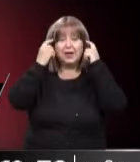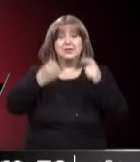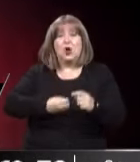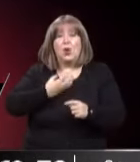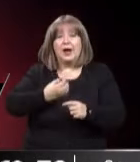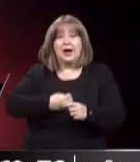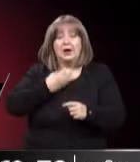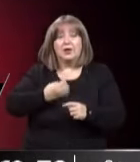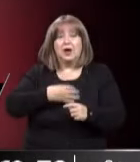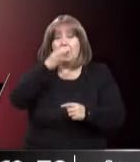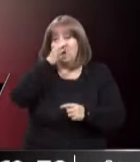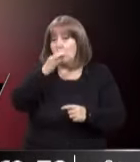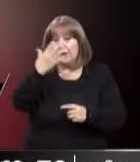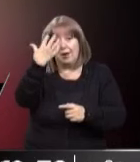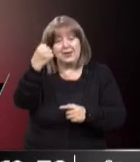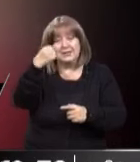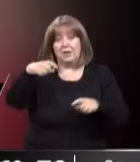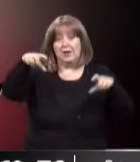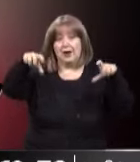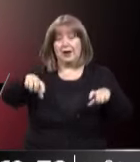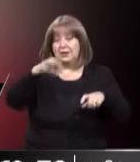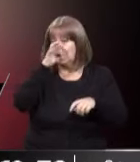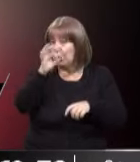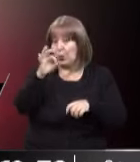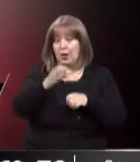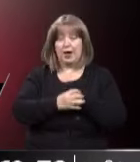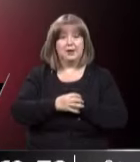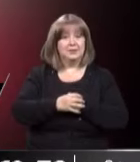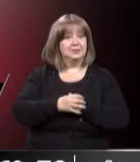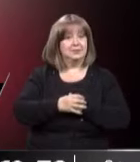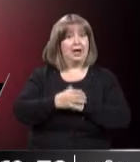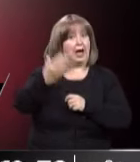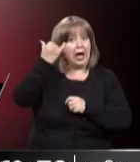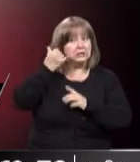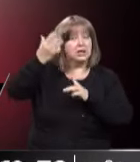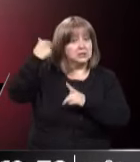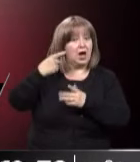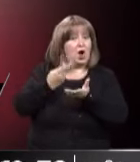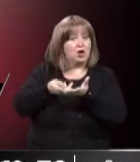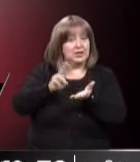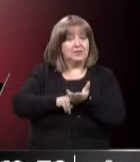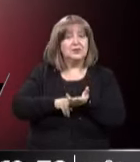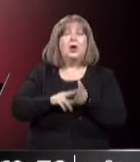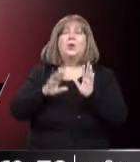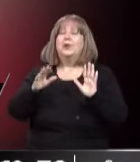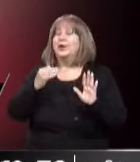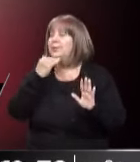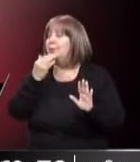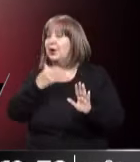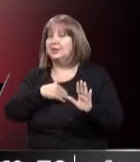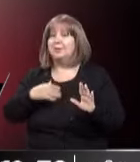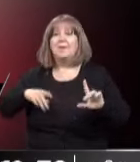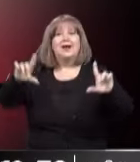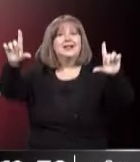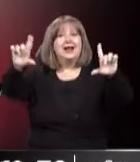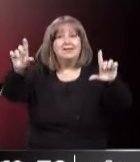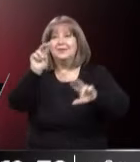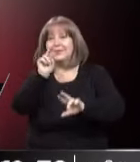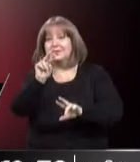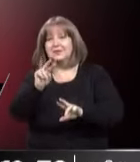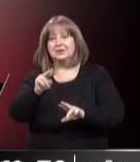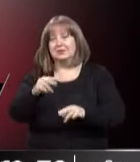siempre no voy a la cancha. Ay, mi amor. Claro, no era la primera vez que se perdía de la cancha. ¿Podemos verlo en la tele? No quiero. ¿Y no lo